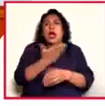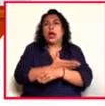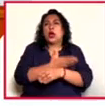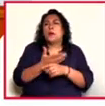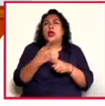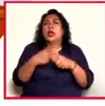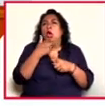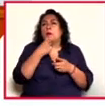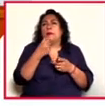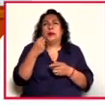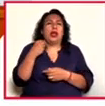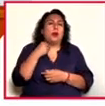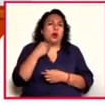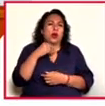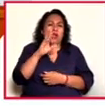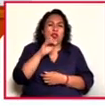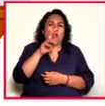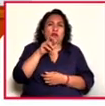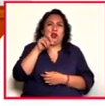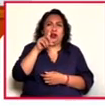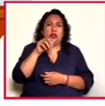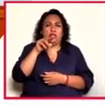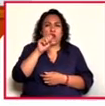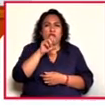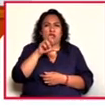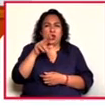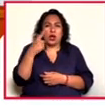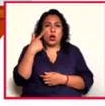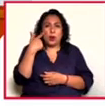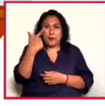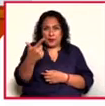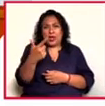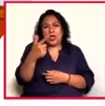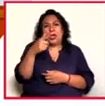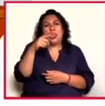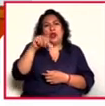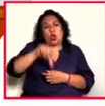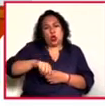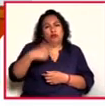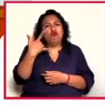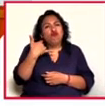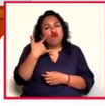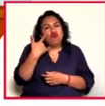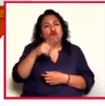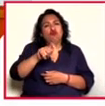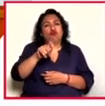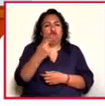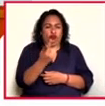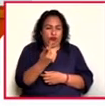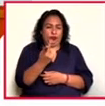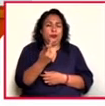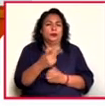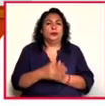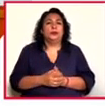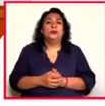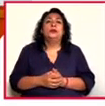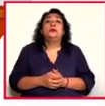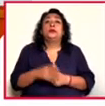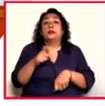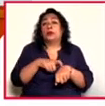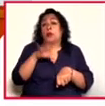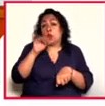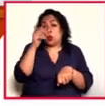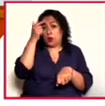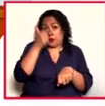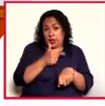y abogado Fernando Serrano Migallón. No se despeguen de sus asientos y quédense con nosotros en la sintonía de Canal 22 a las 9 de la noche,